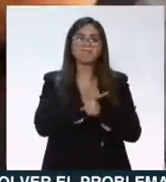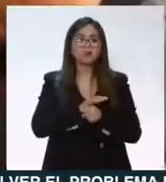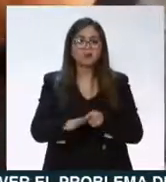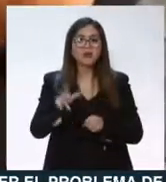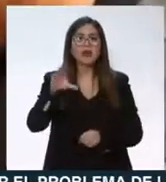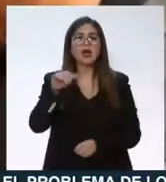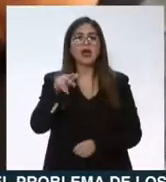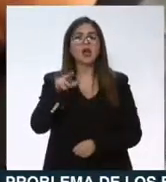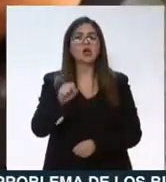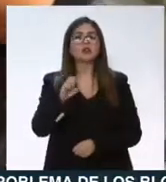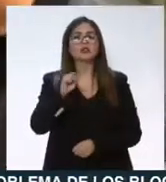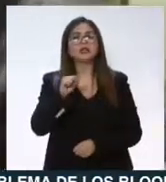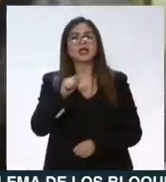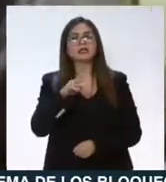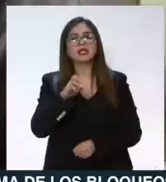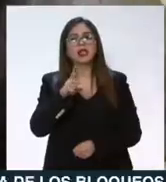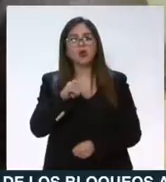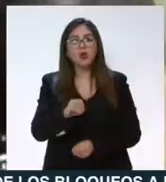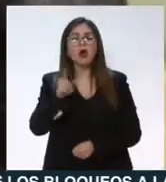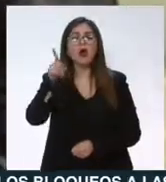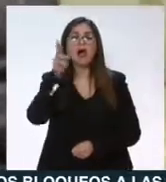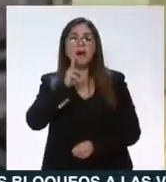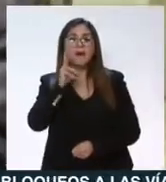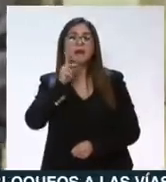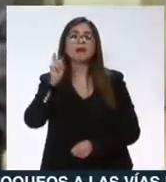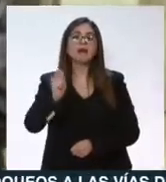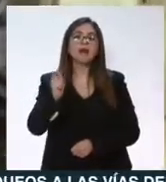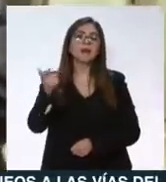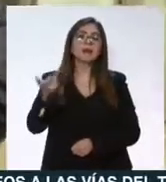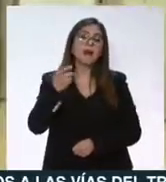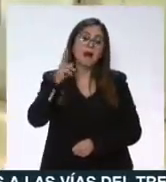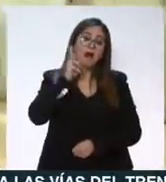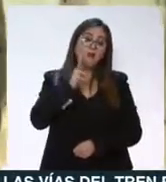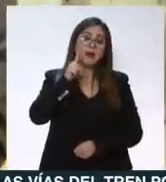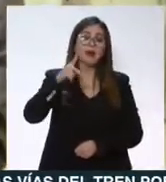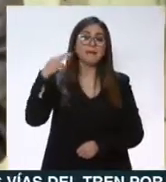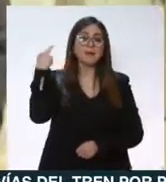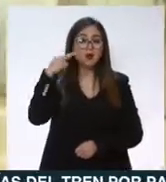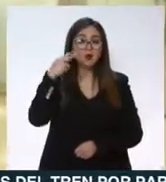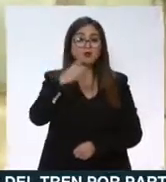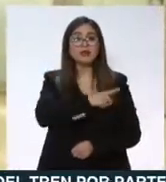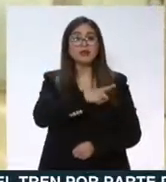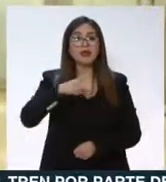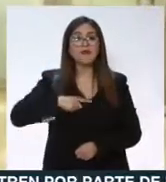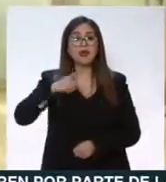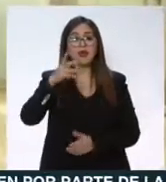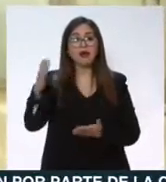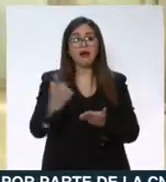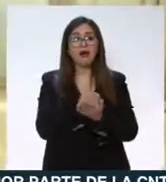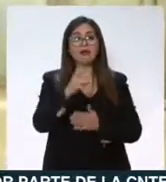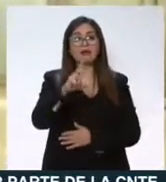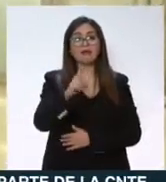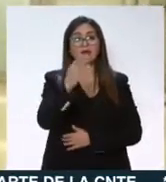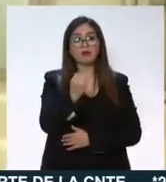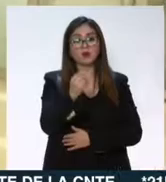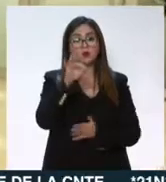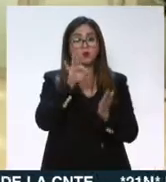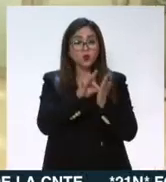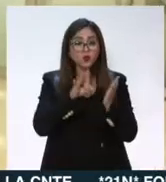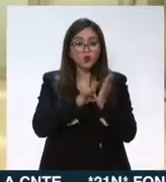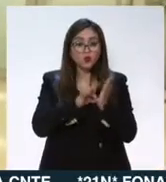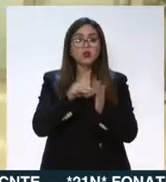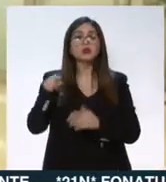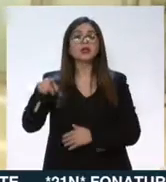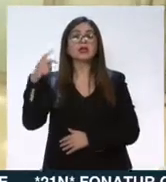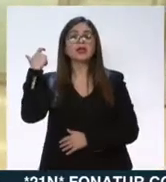Carlos Salcido para, pues nada más, cobrar. El caso de Veracruz tendría que ganar 39 puntos, que Querétaro no sume más